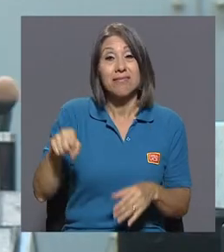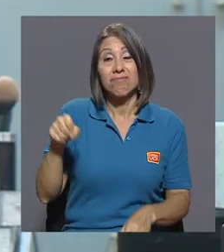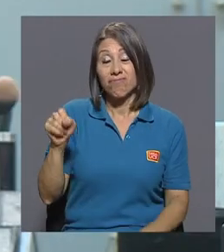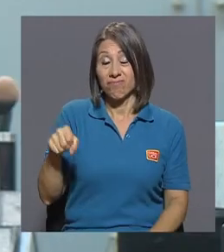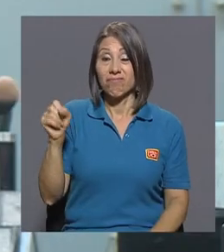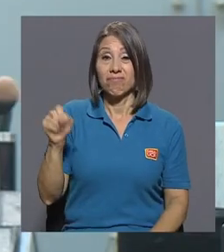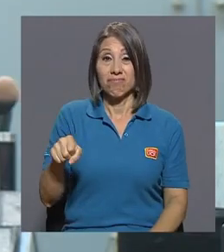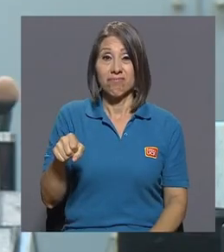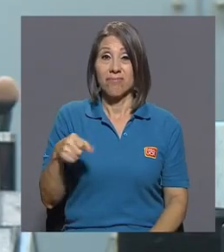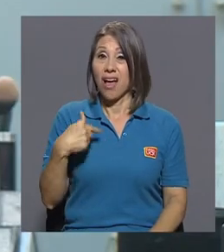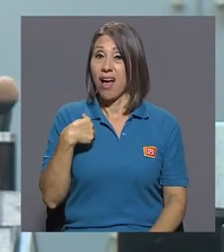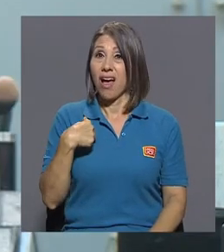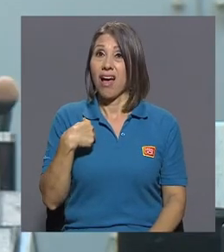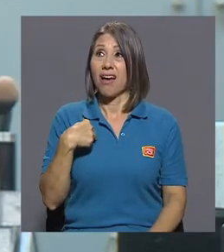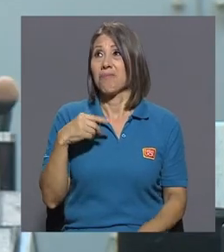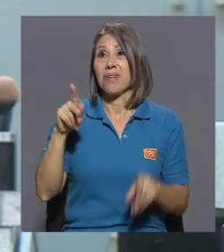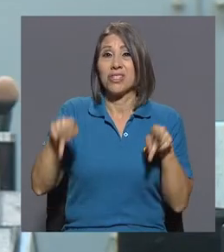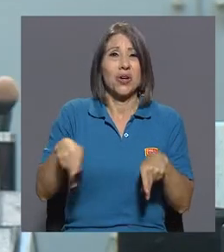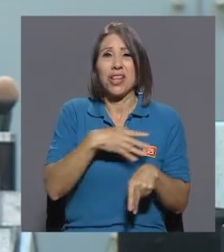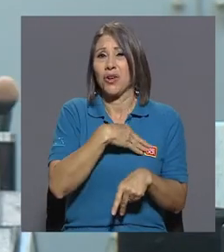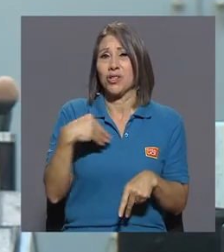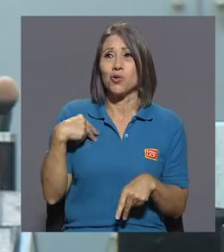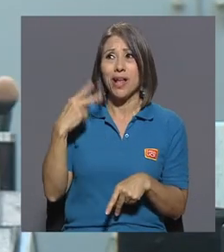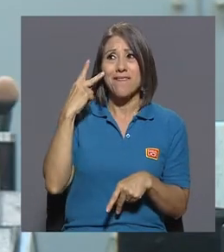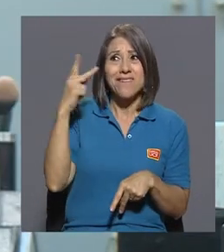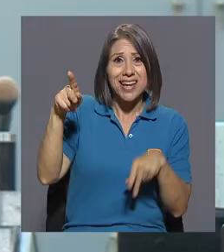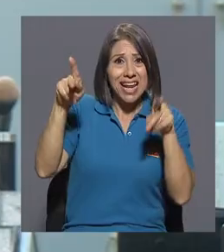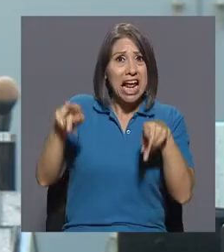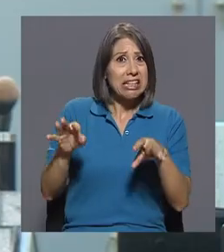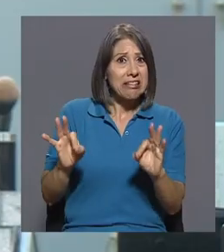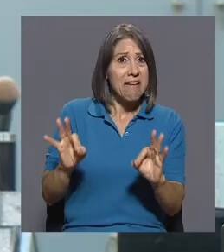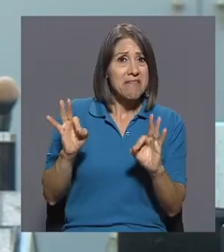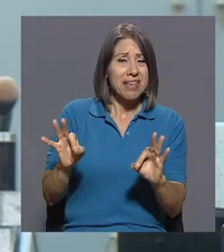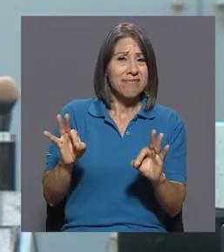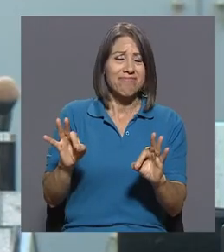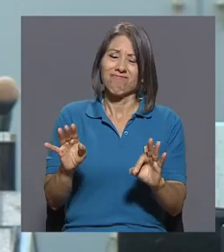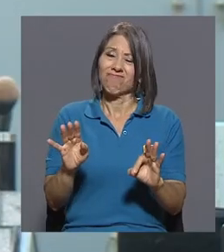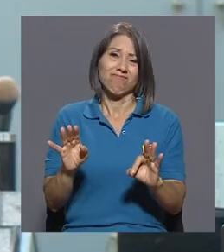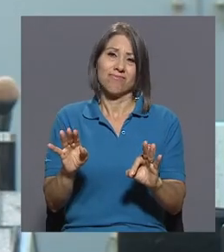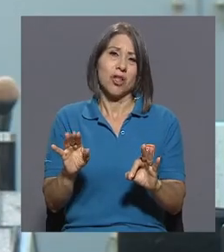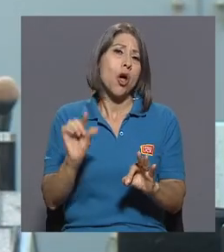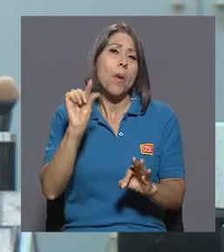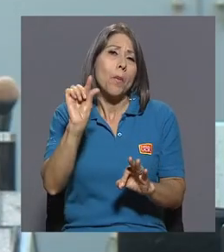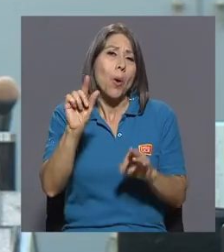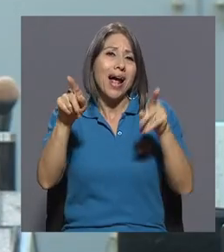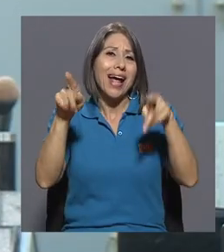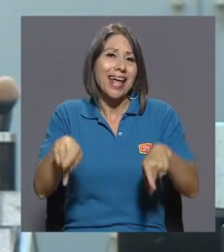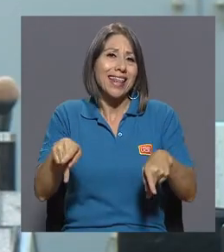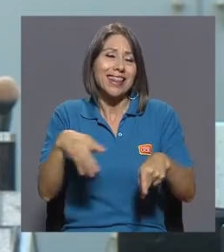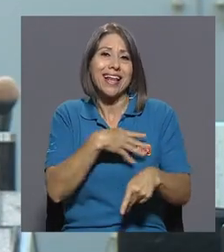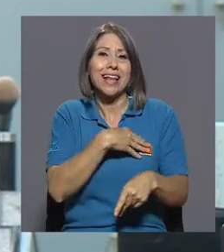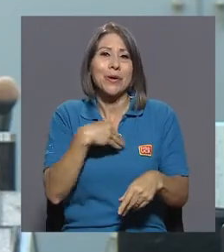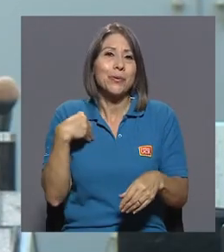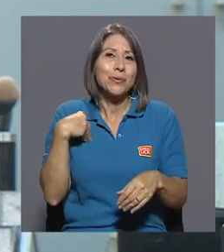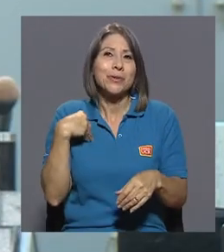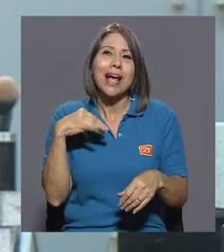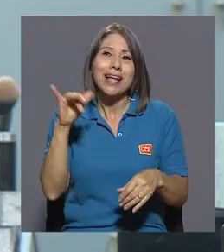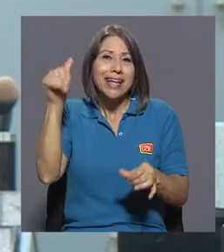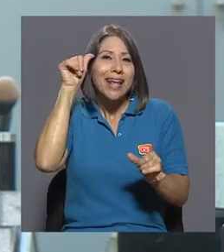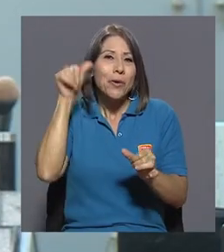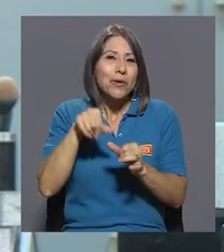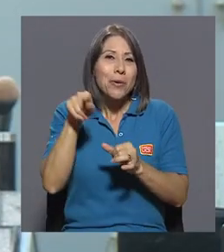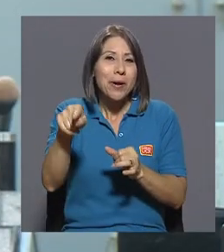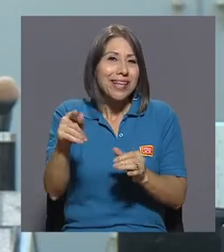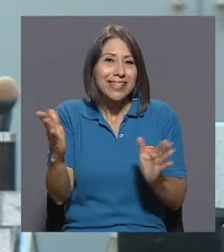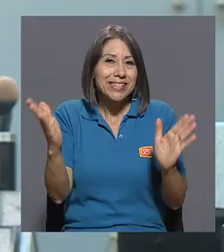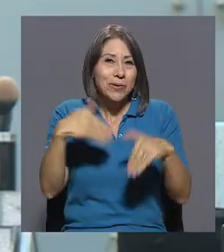la gente bien, muy poca gente. Muy poca gente le gusta ser recordado donde no están. Mientras que mis